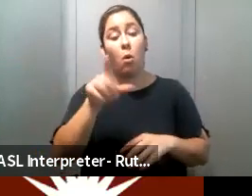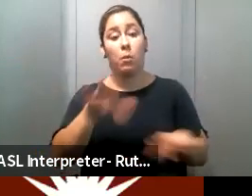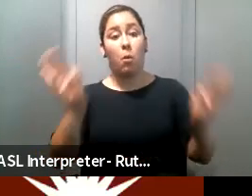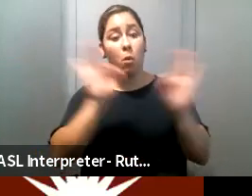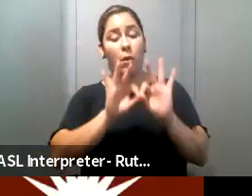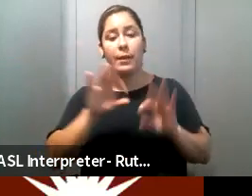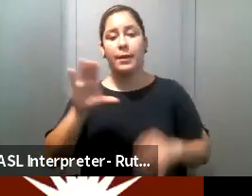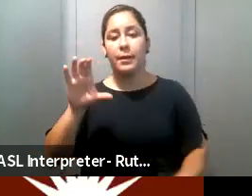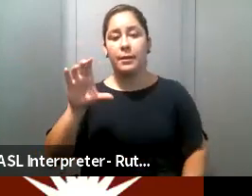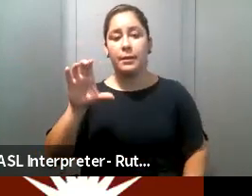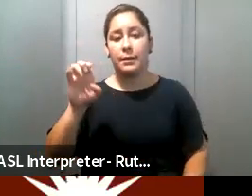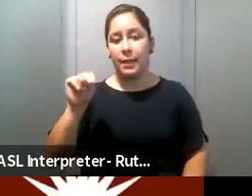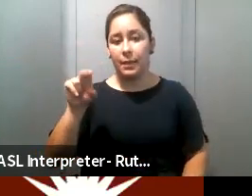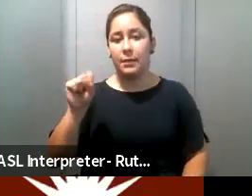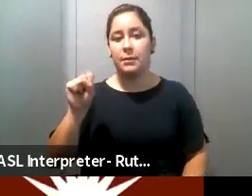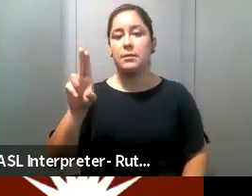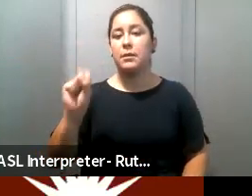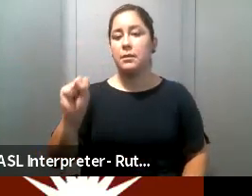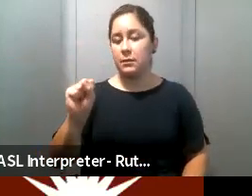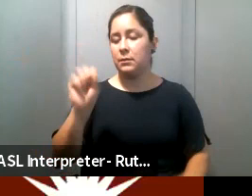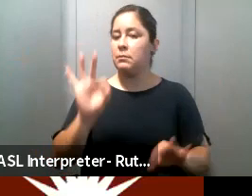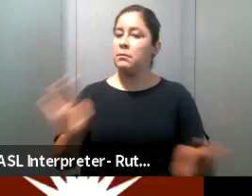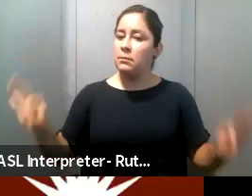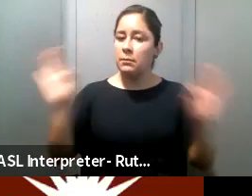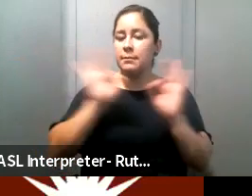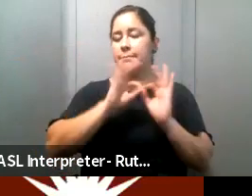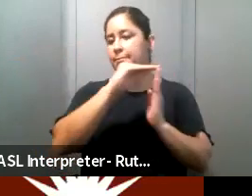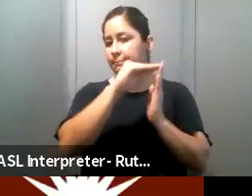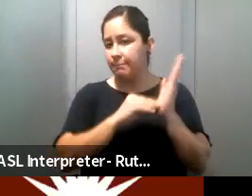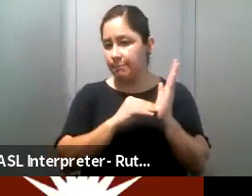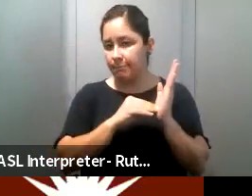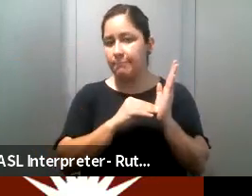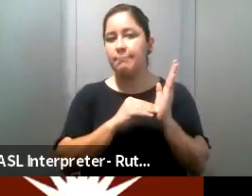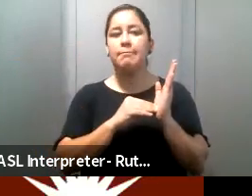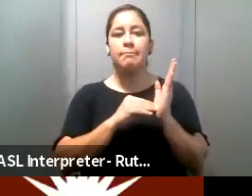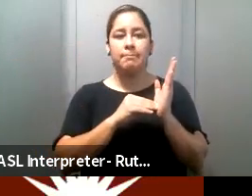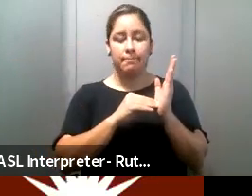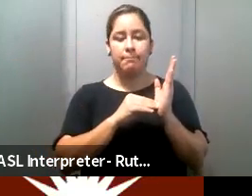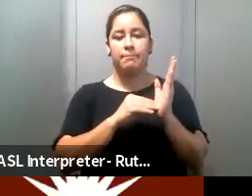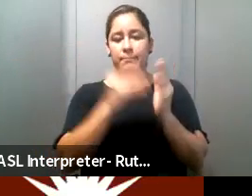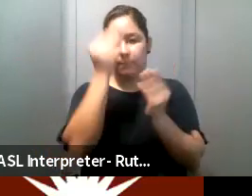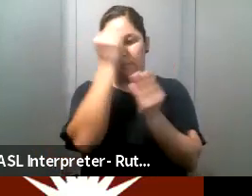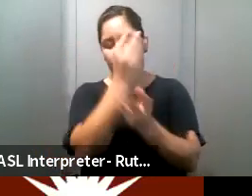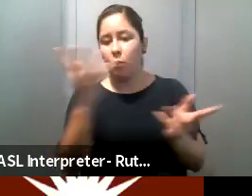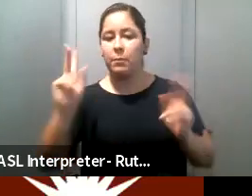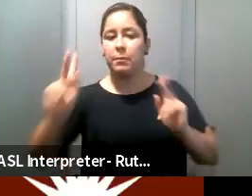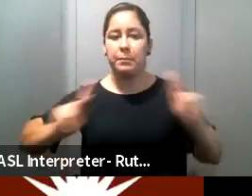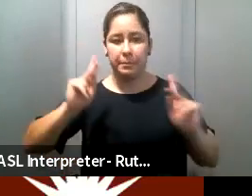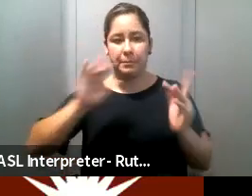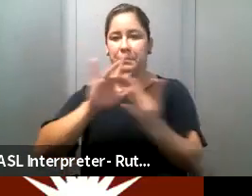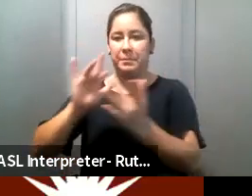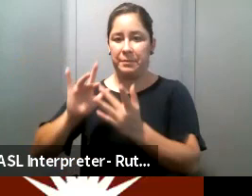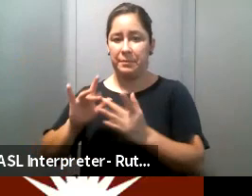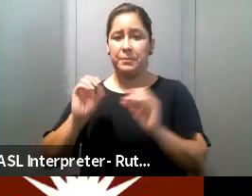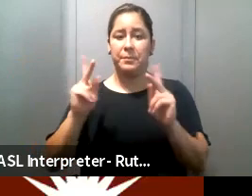es parte de todo el alcance comunitario para informar a la gente de lo que puede hacer. Y pues una vez más, gracias por su